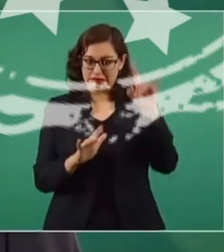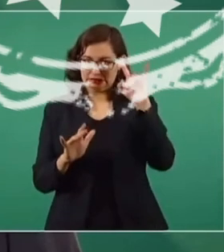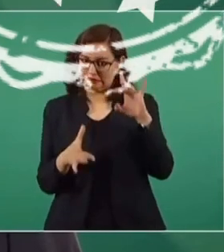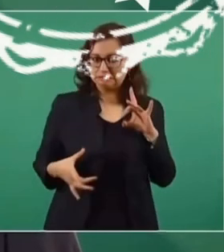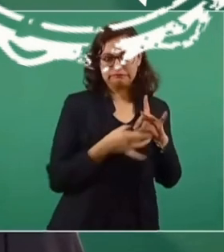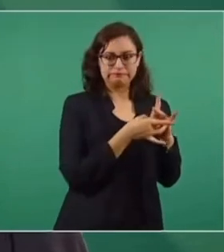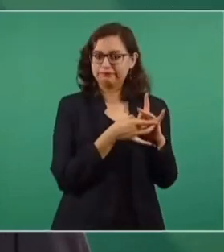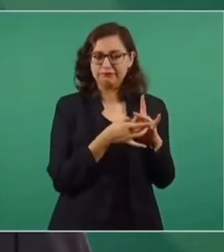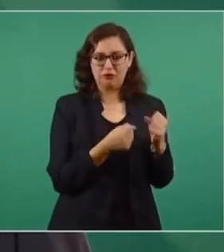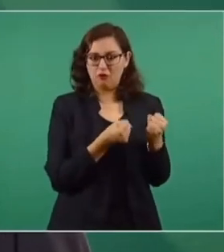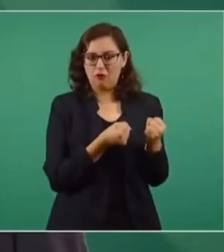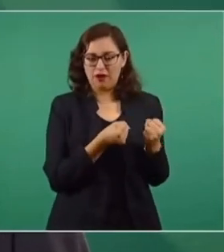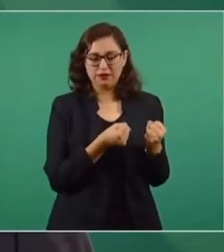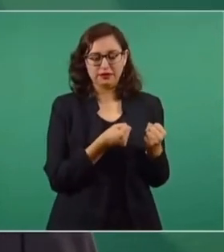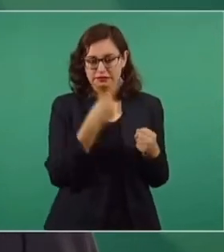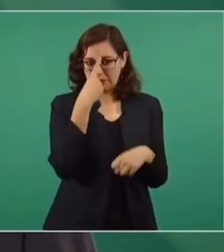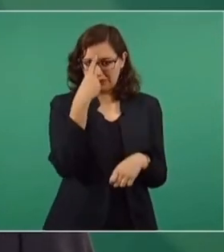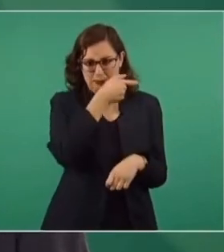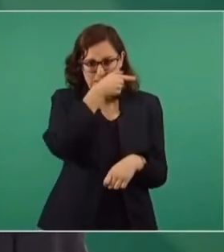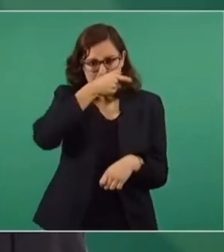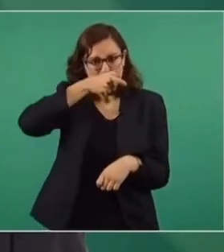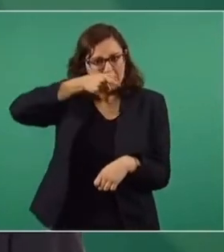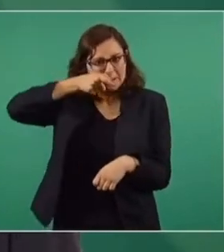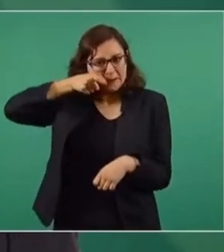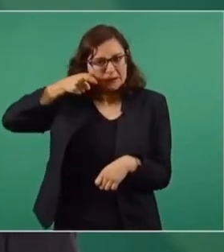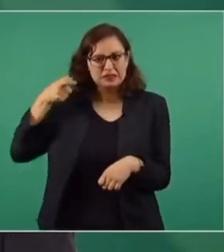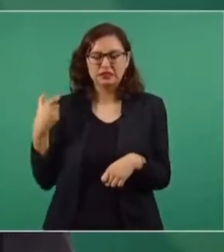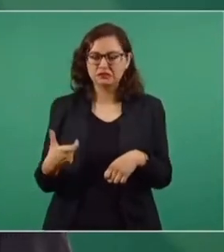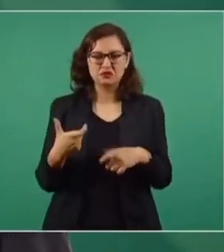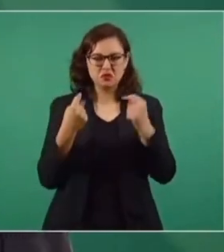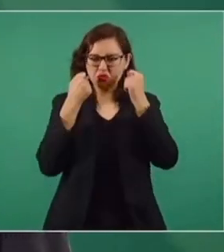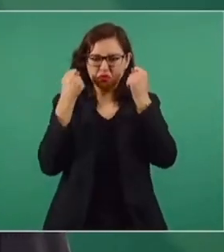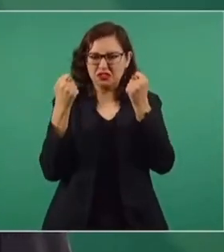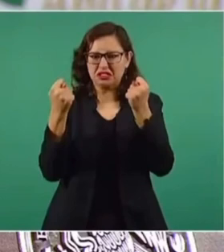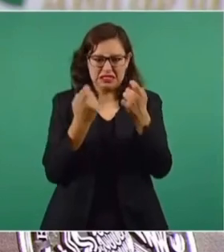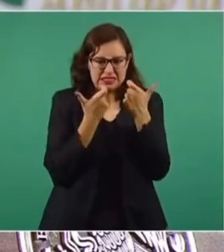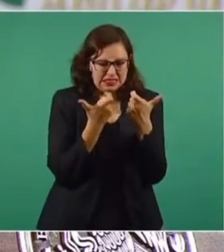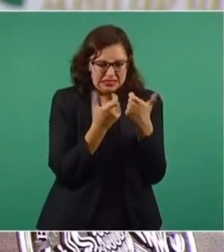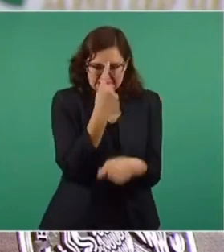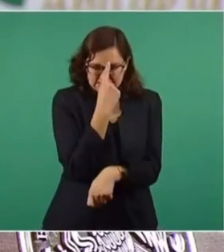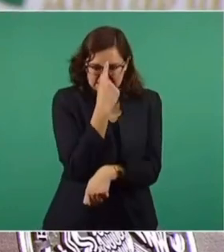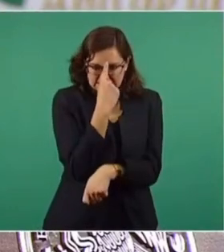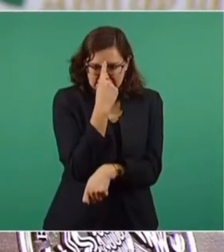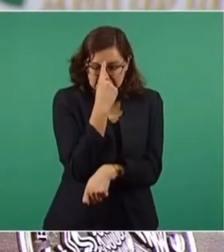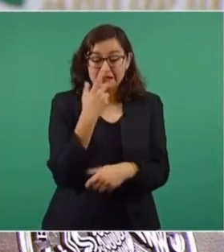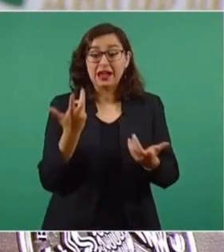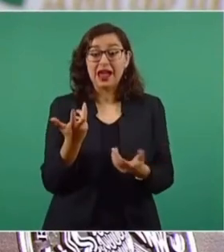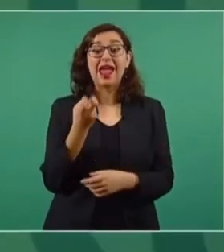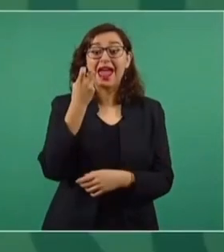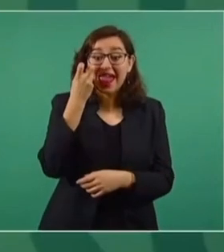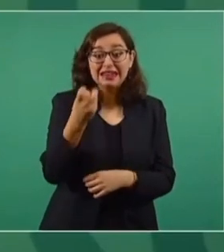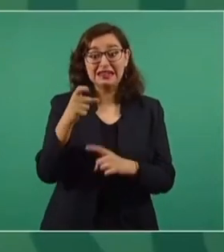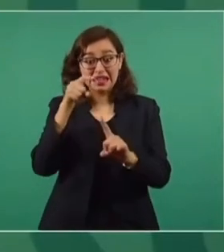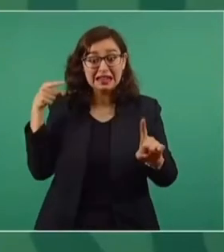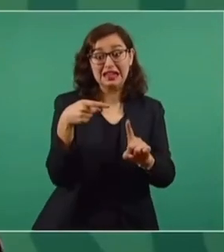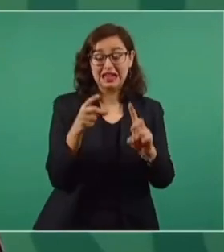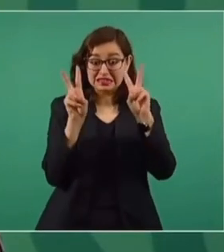la mamá y el papá del diablo. El dinero, la ambición desmedida al dinero. A eso me refiero cuando